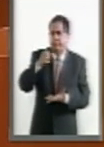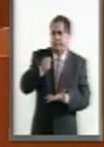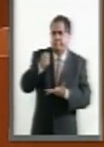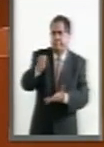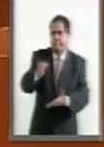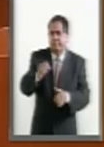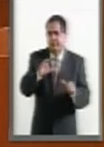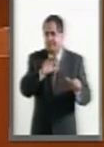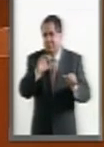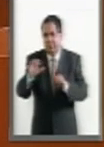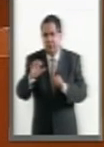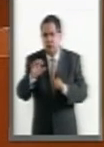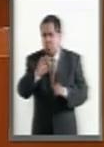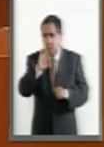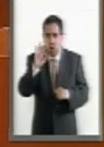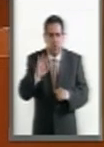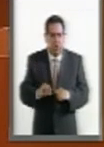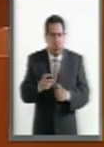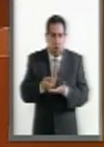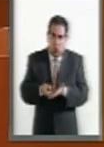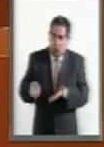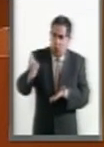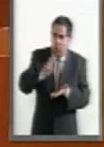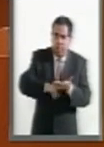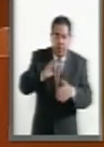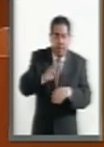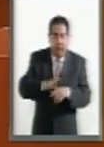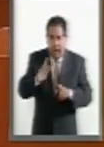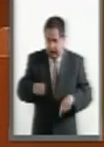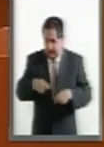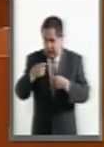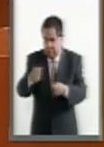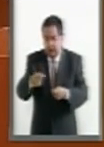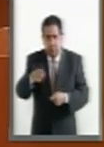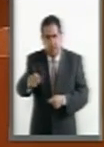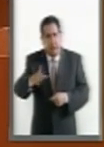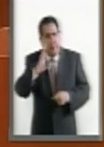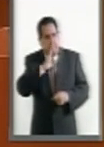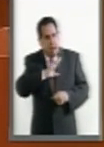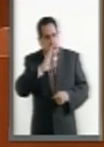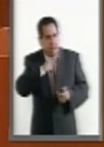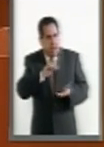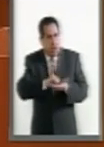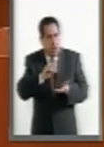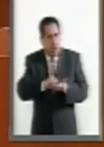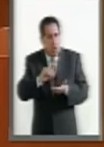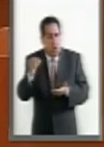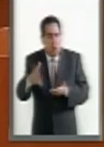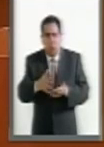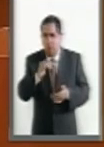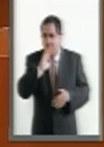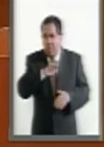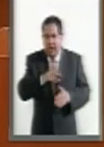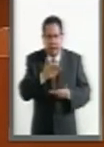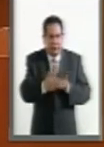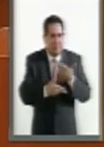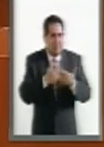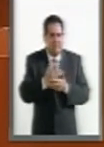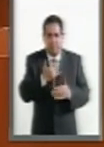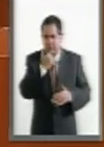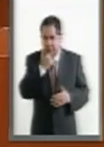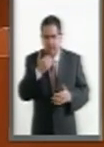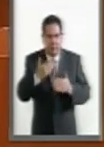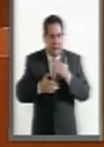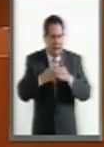de 600%. Sin embargo, el mal prevalece con servicios deficientes, falta de